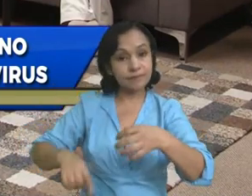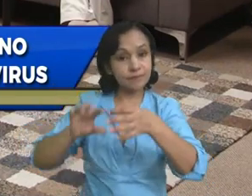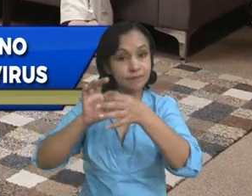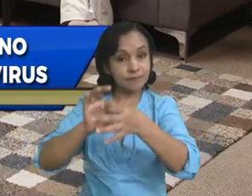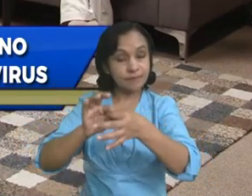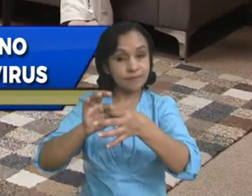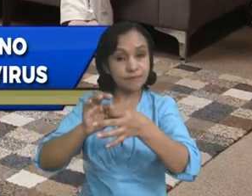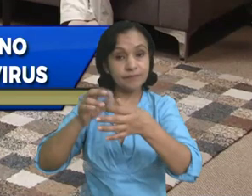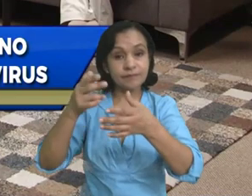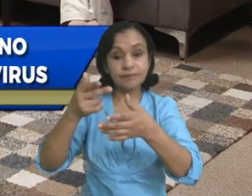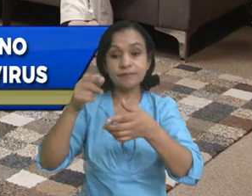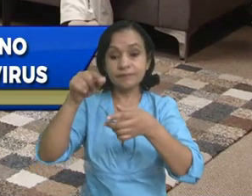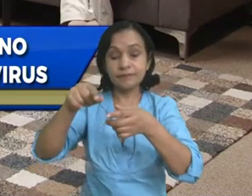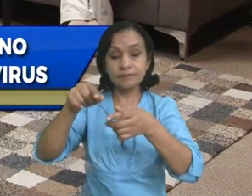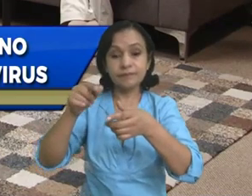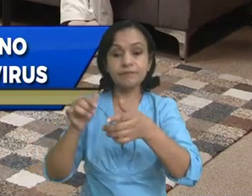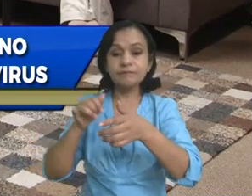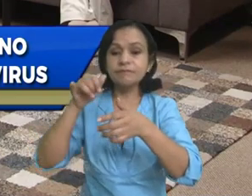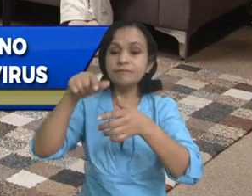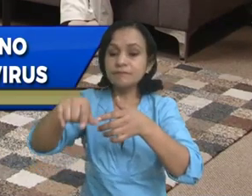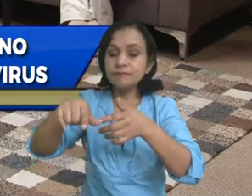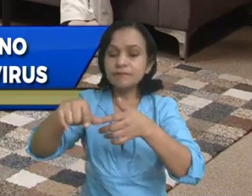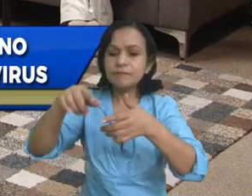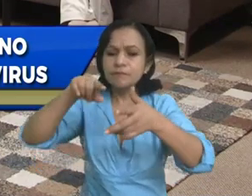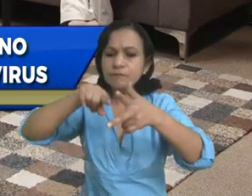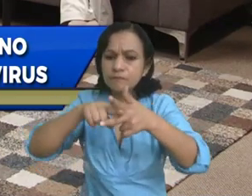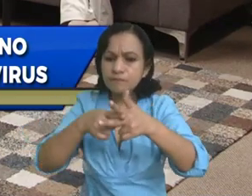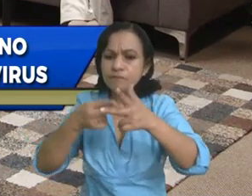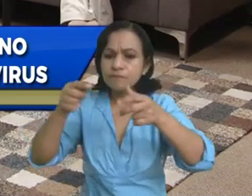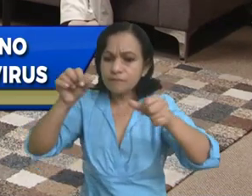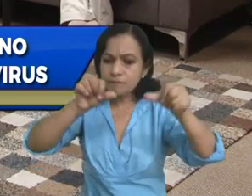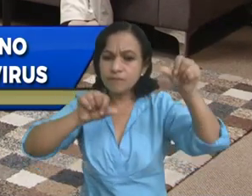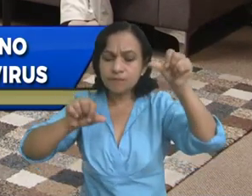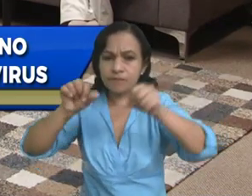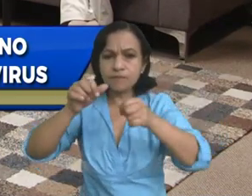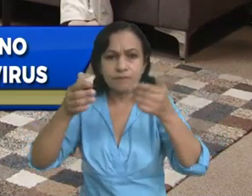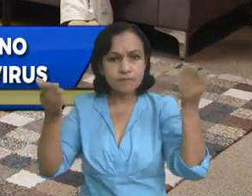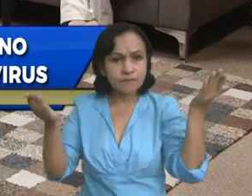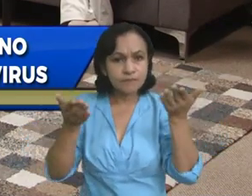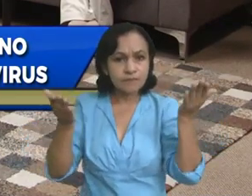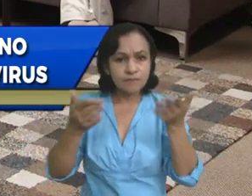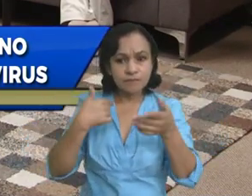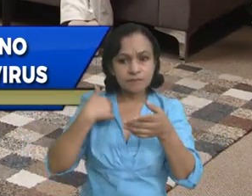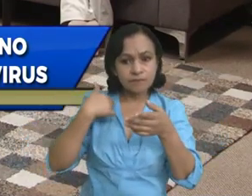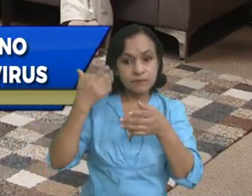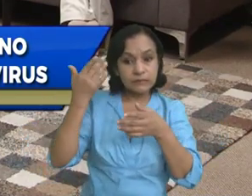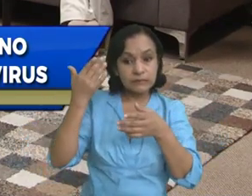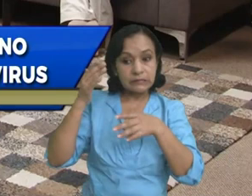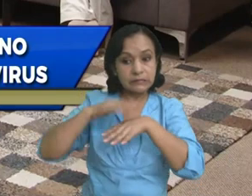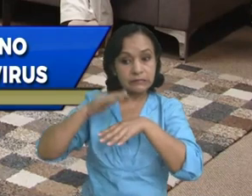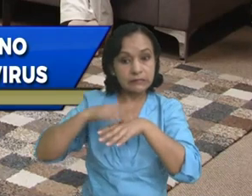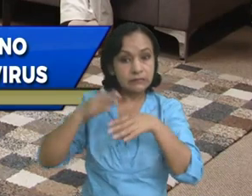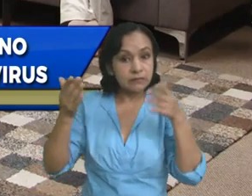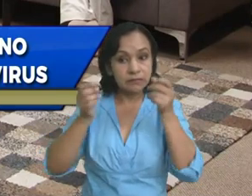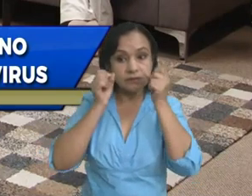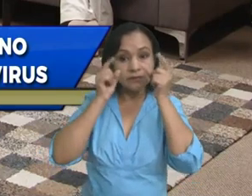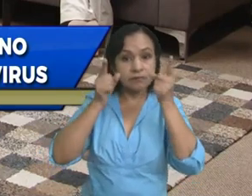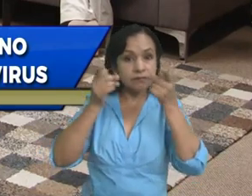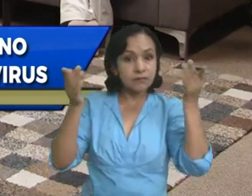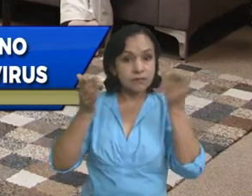de Changchun. Y esto entonces también nos puso, digamos, sobre alerta, ¿no? O sea, si los